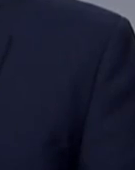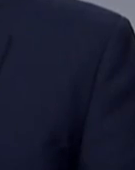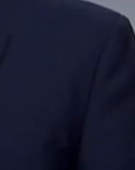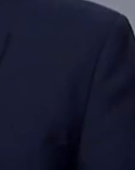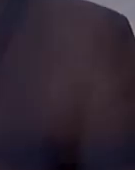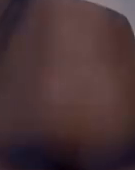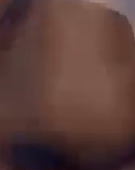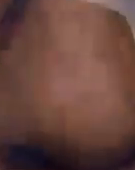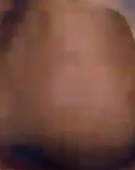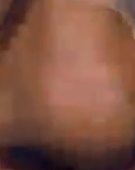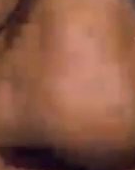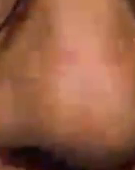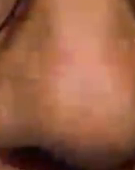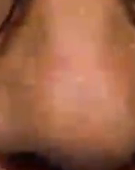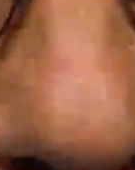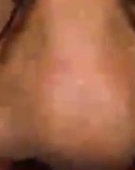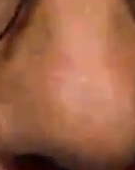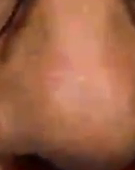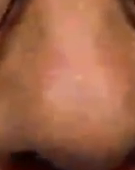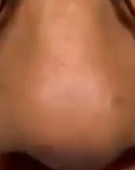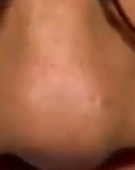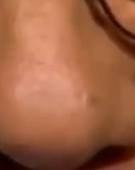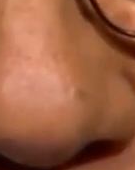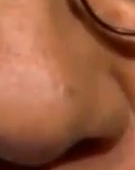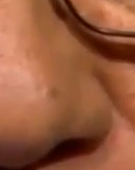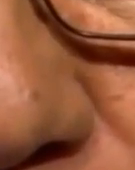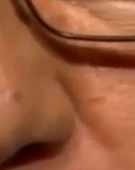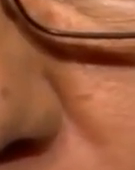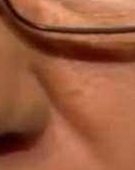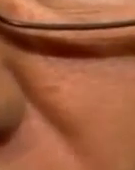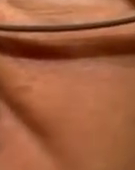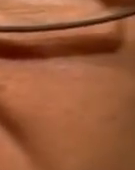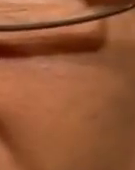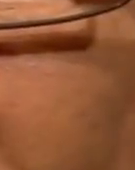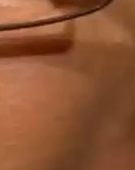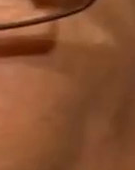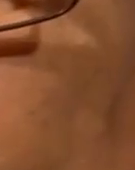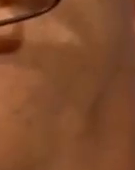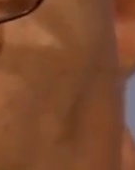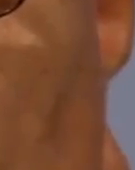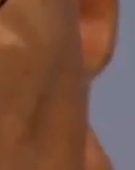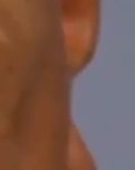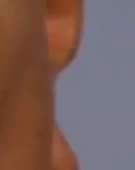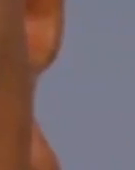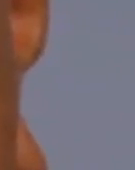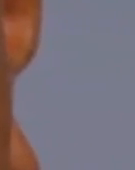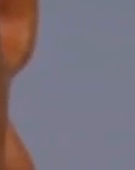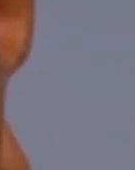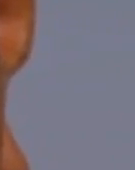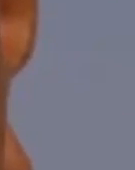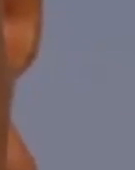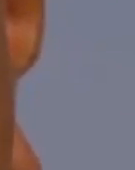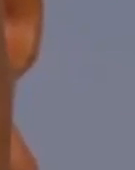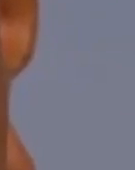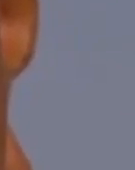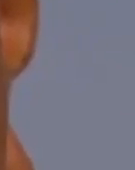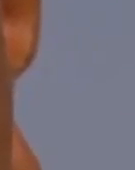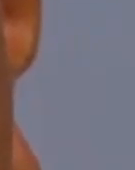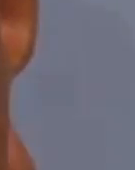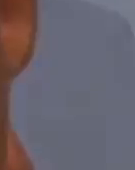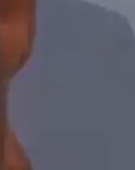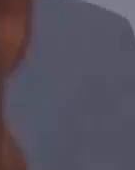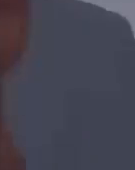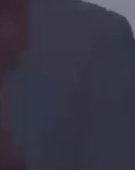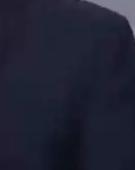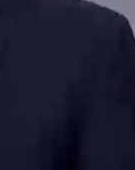humana, la corrupción está desolando y destruyendo el pudor y la vergüenza en todas las latitudes